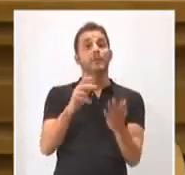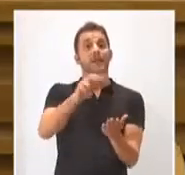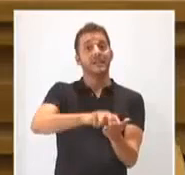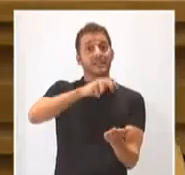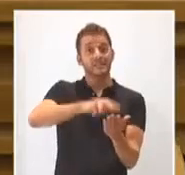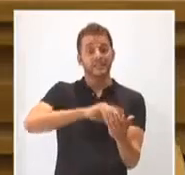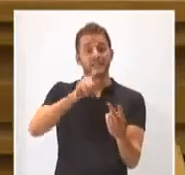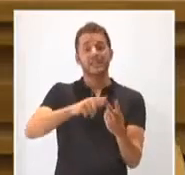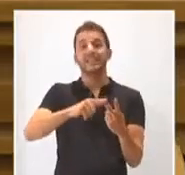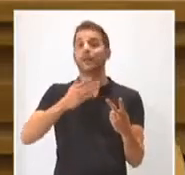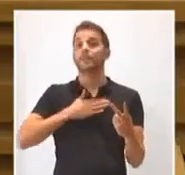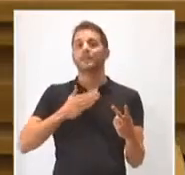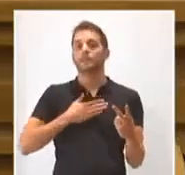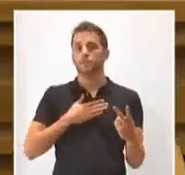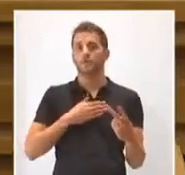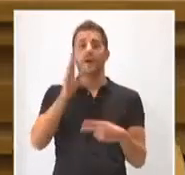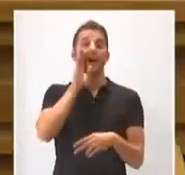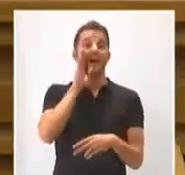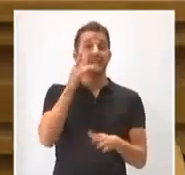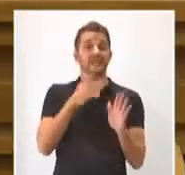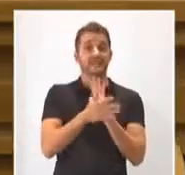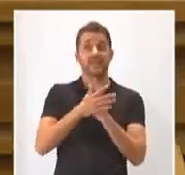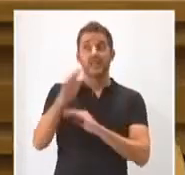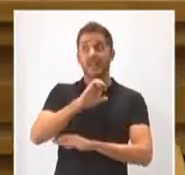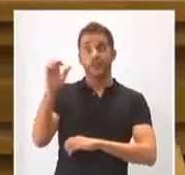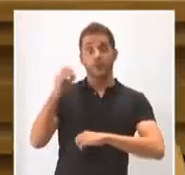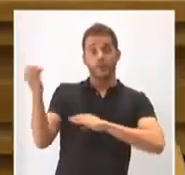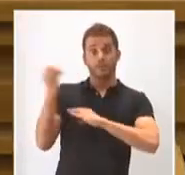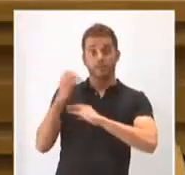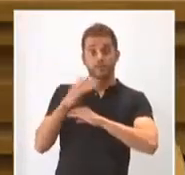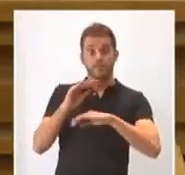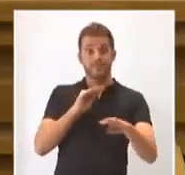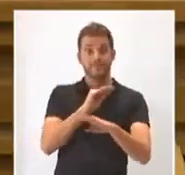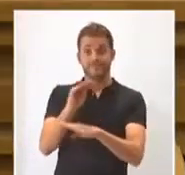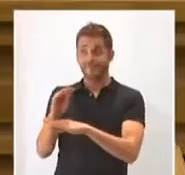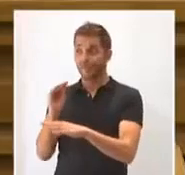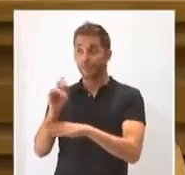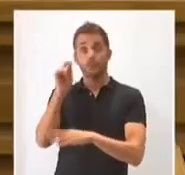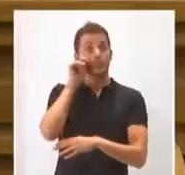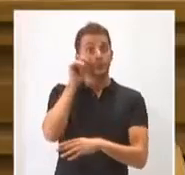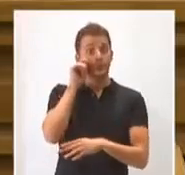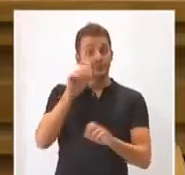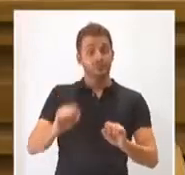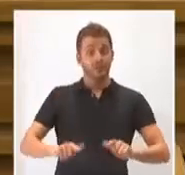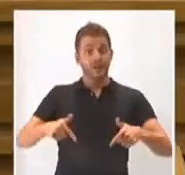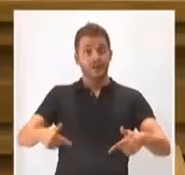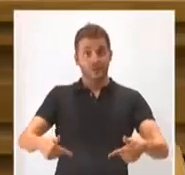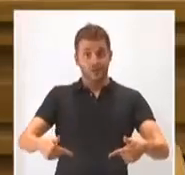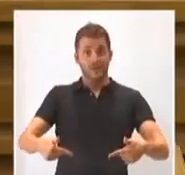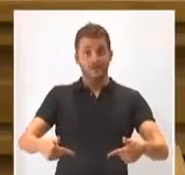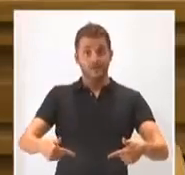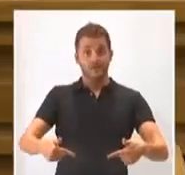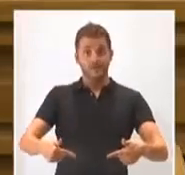patrimonio antes ya les he dicho que el dinero que va a venir de fondos europeos y que destinaremos al turismo natural y al ecoturismo